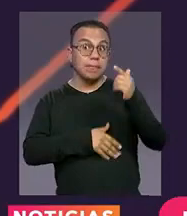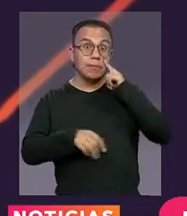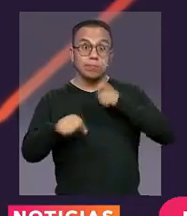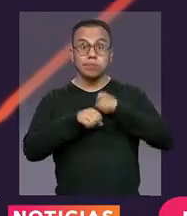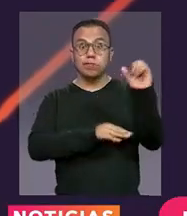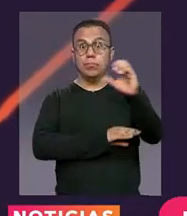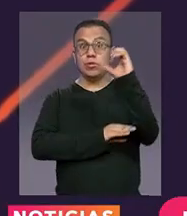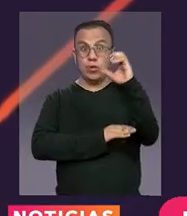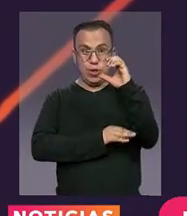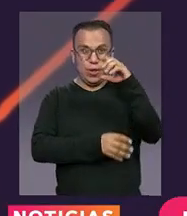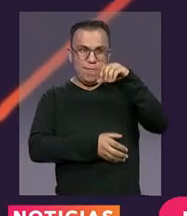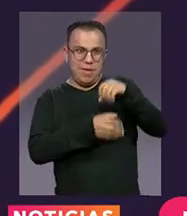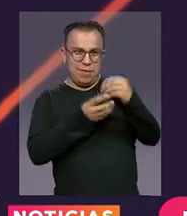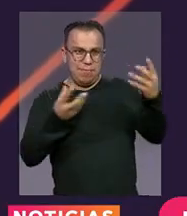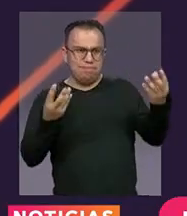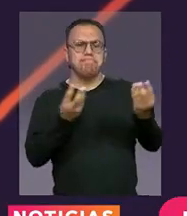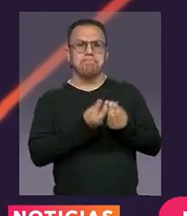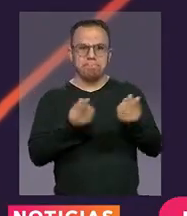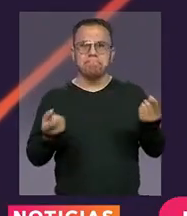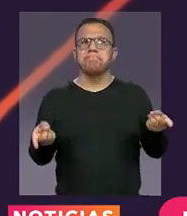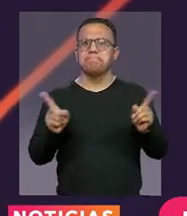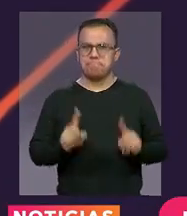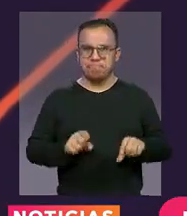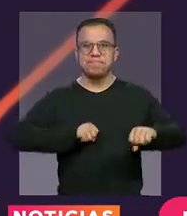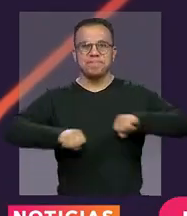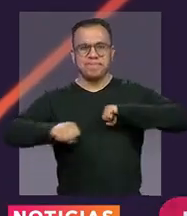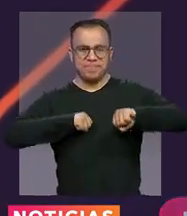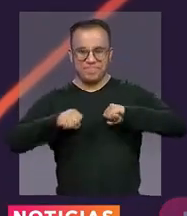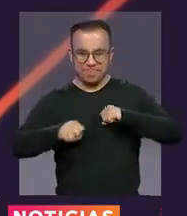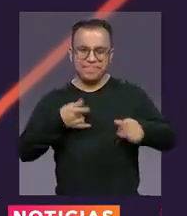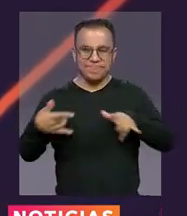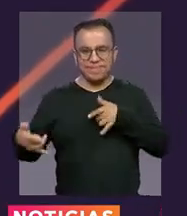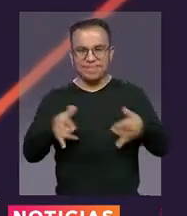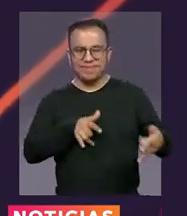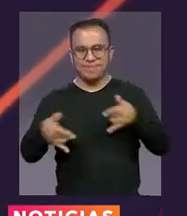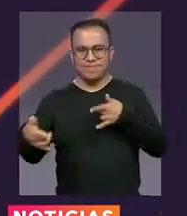Colombia Tierra de Atletas, Paula Patiño también participará en el Giro Don con la escuadra del Movistar.